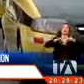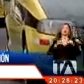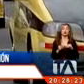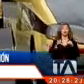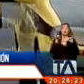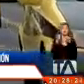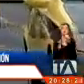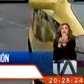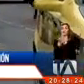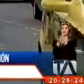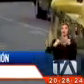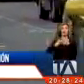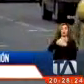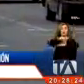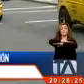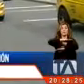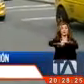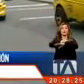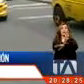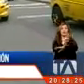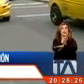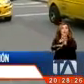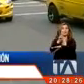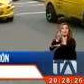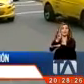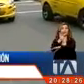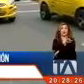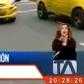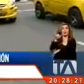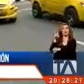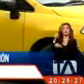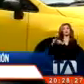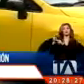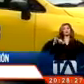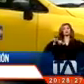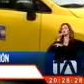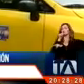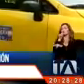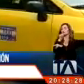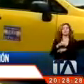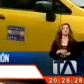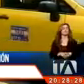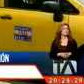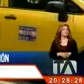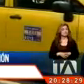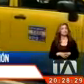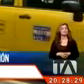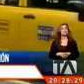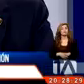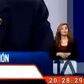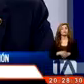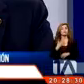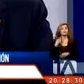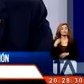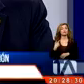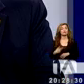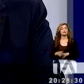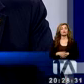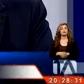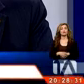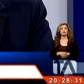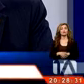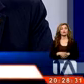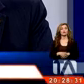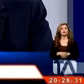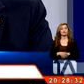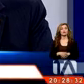en la creación de una plataforma virtual, igual con la que trabaja el taxismo informal, como ellos lo denominan. Poder poner